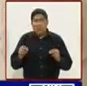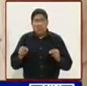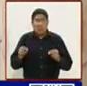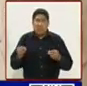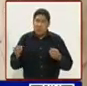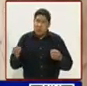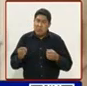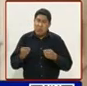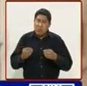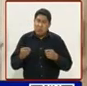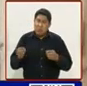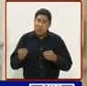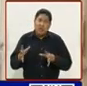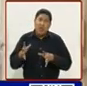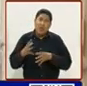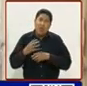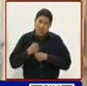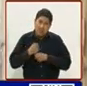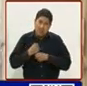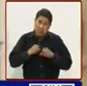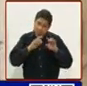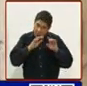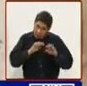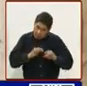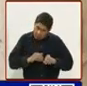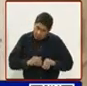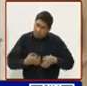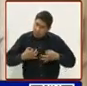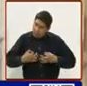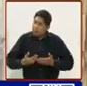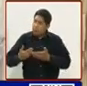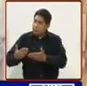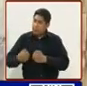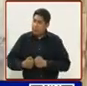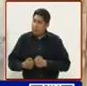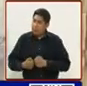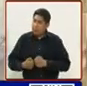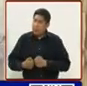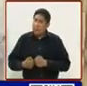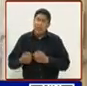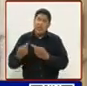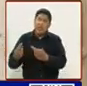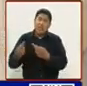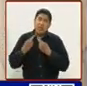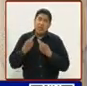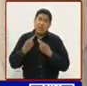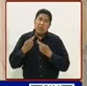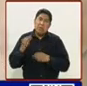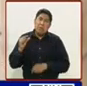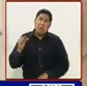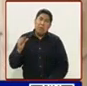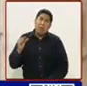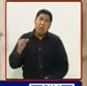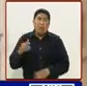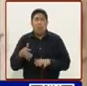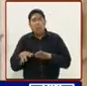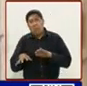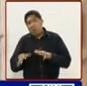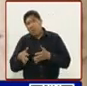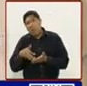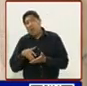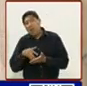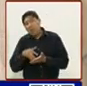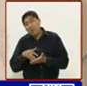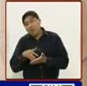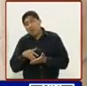a los memoriales que se ha presentado. Estamos recibiendo una respuesta muy reticente por parte del Ministerio Público. Lo que